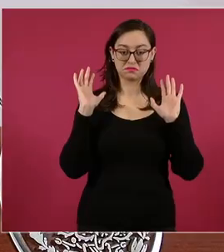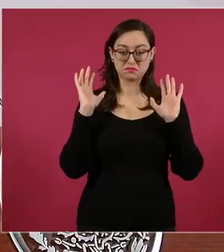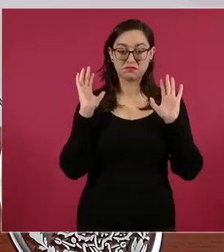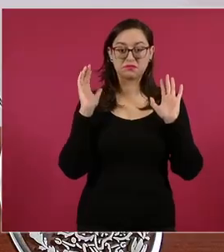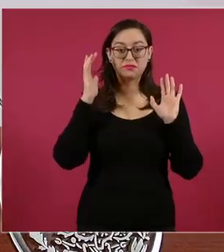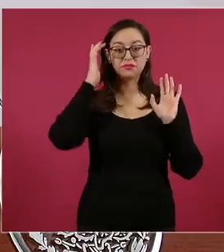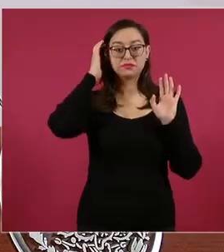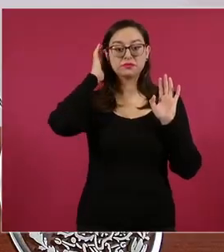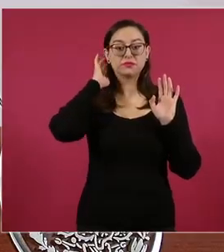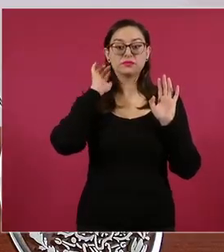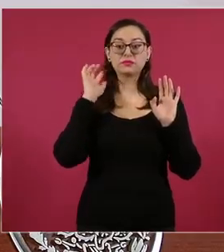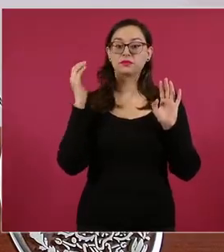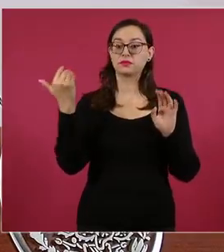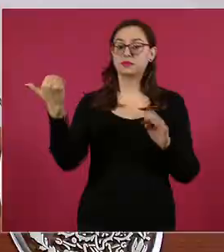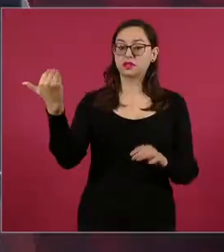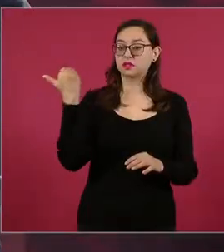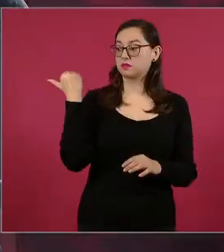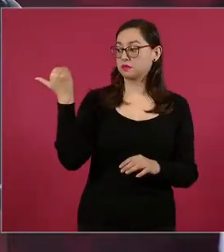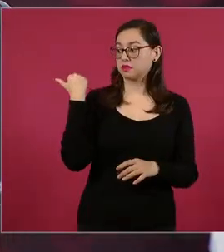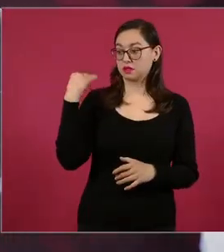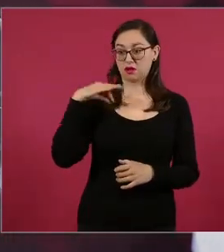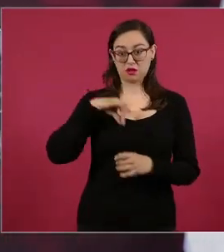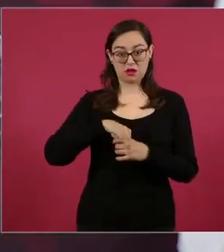ahora con las elecciones,